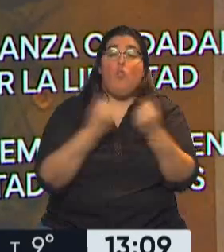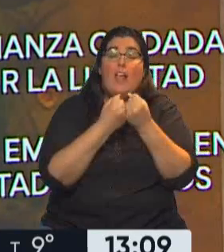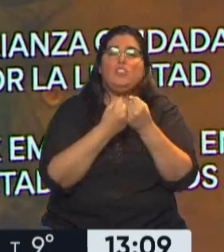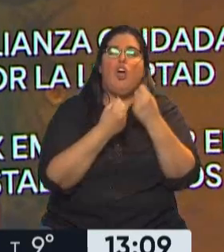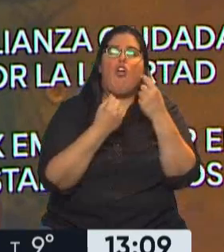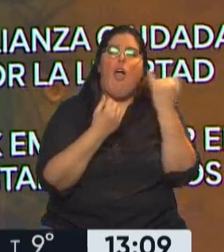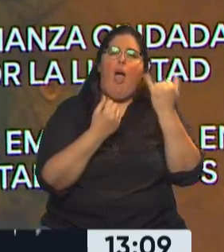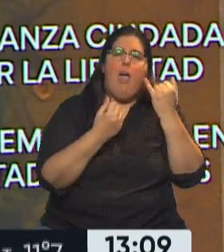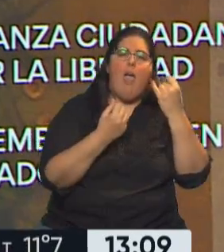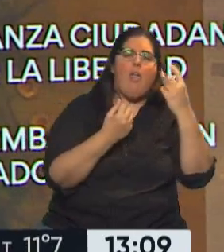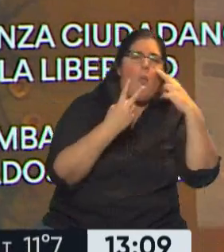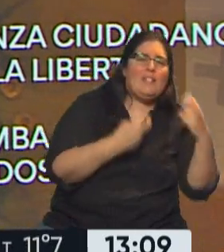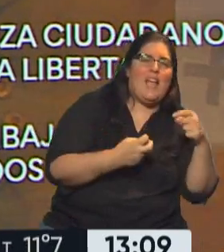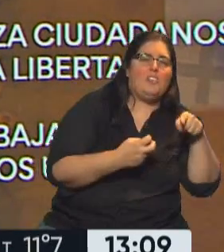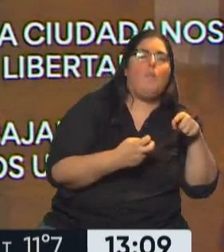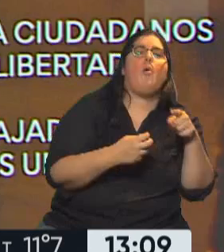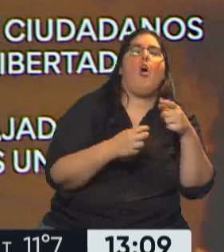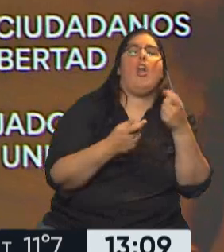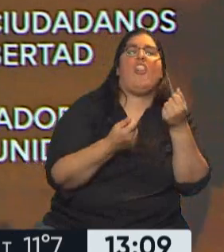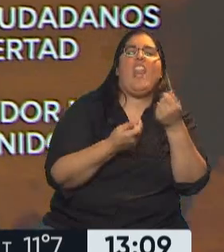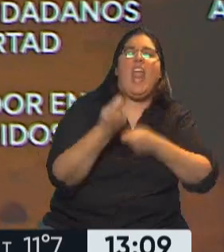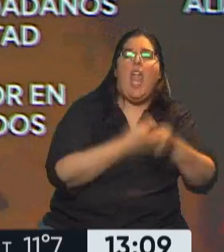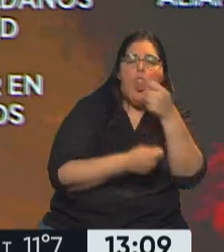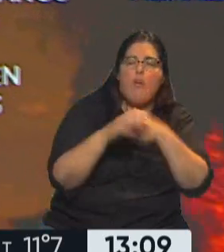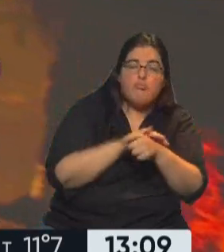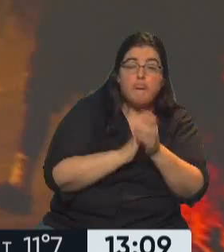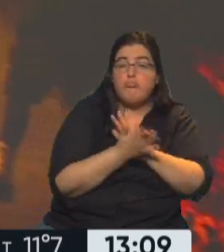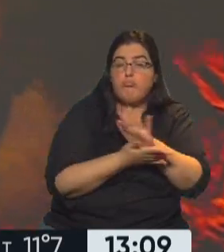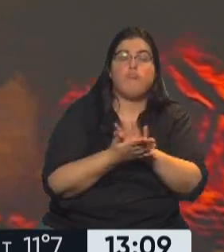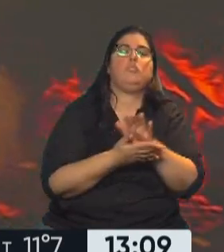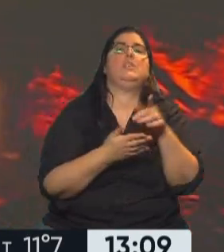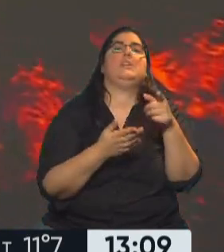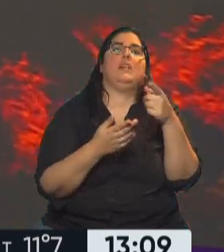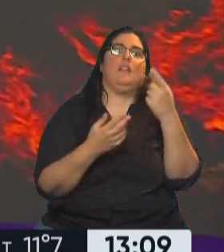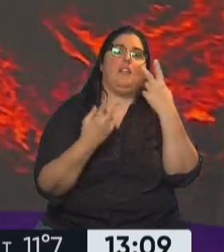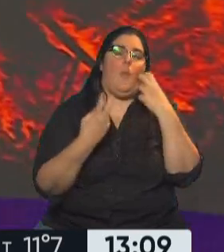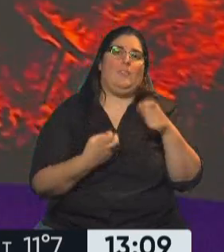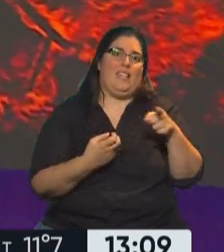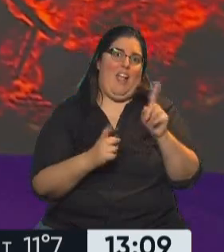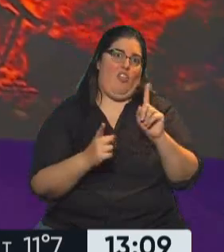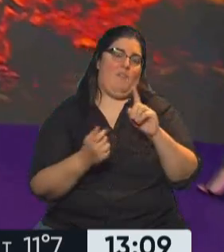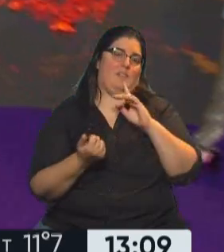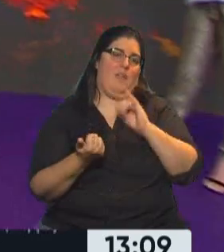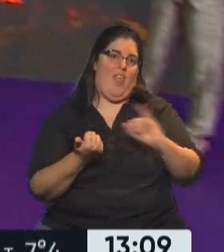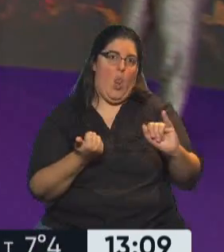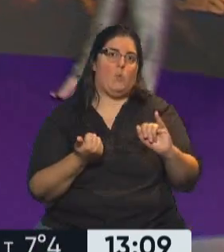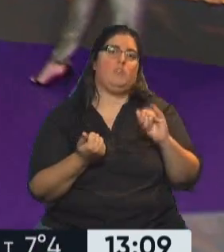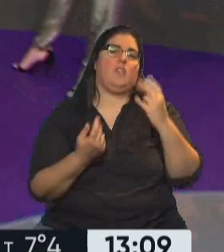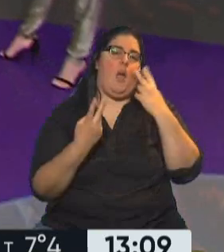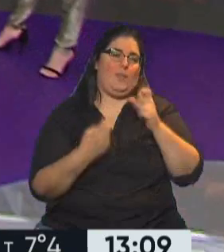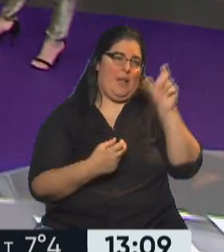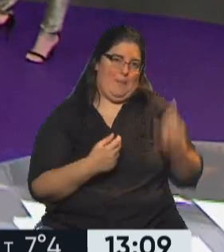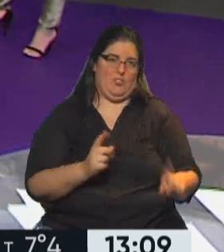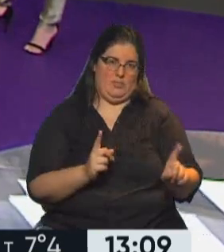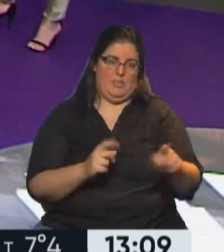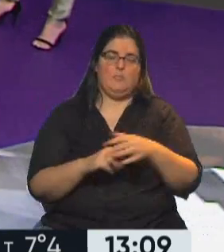en esa causa, es donde se la está investigando o denunciando a Cristiana Chamorro. Una mujer